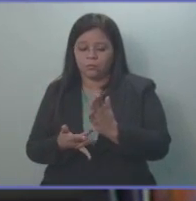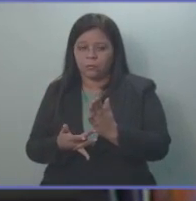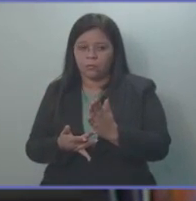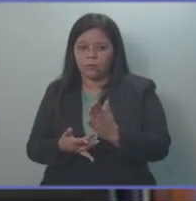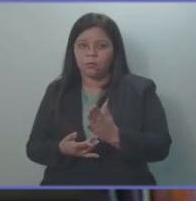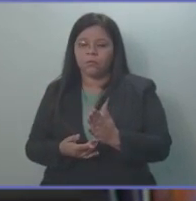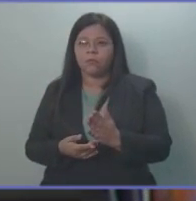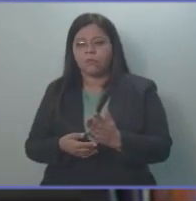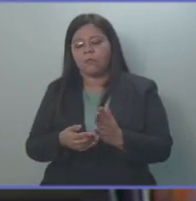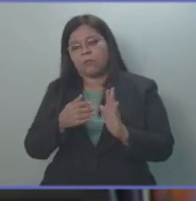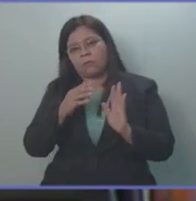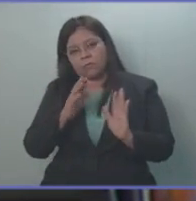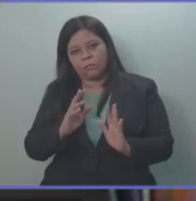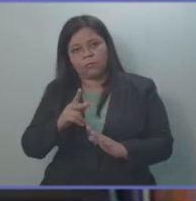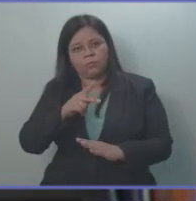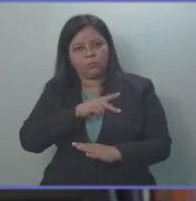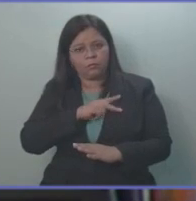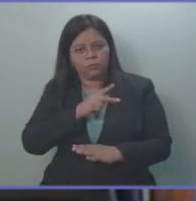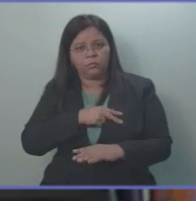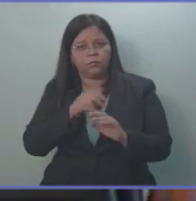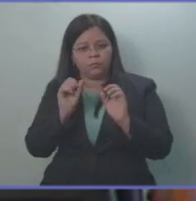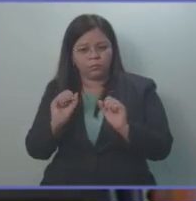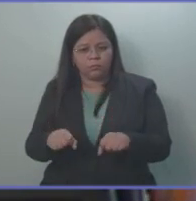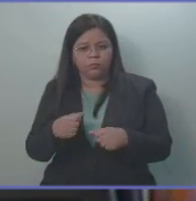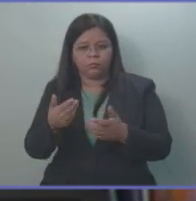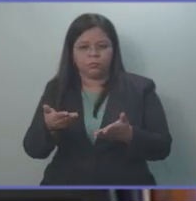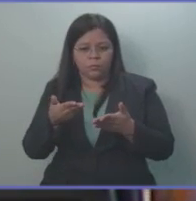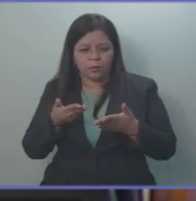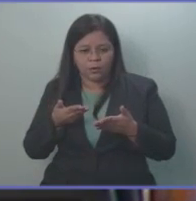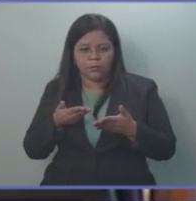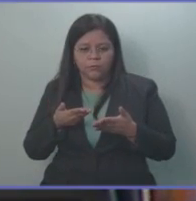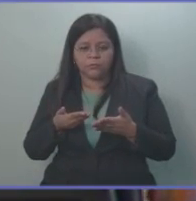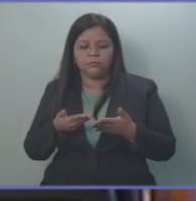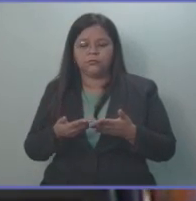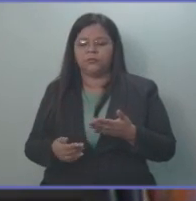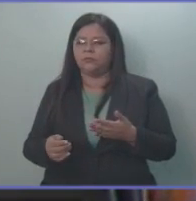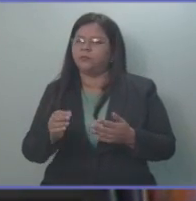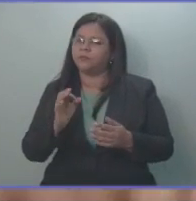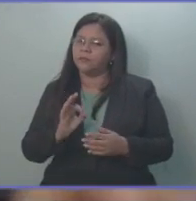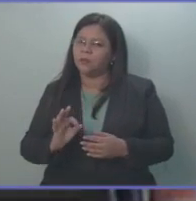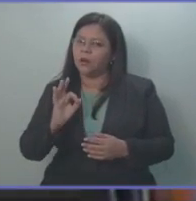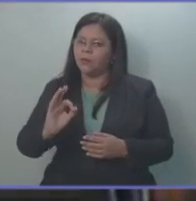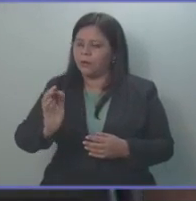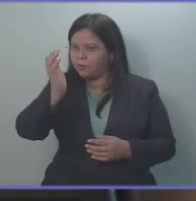caso personal, nos puedan ayudar. Más vale equivocarse